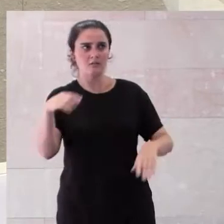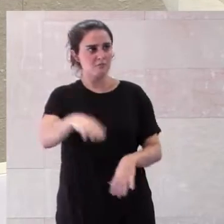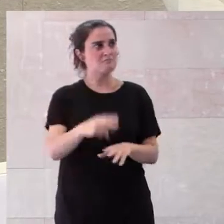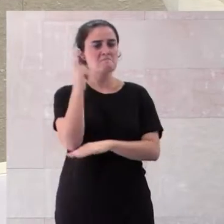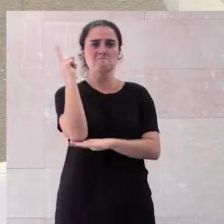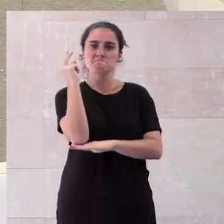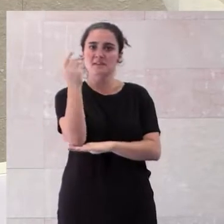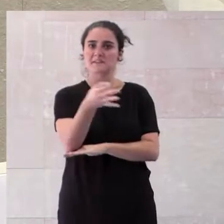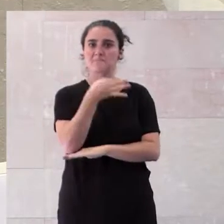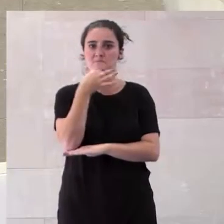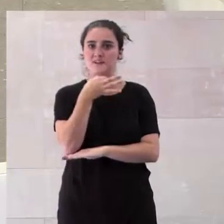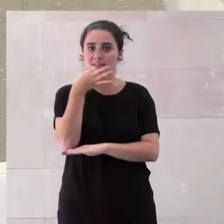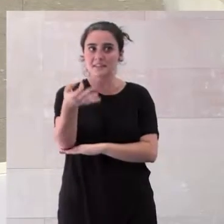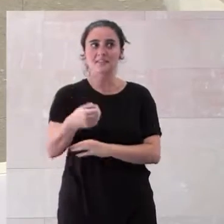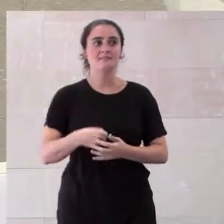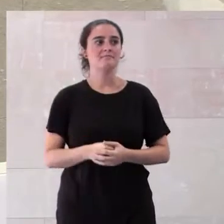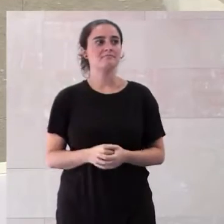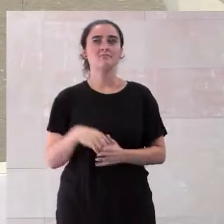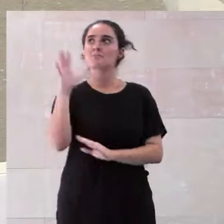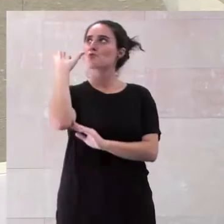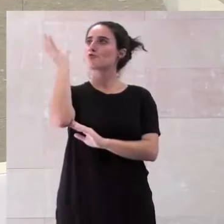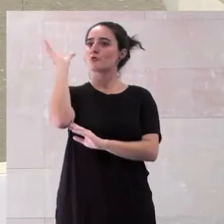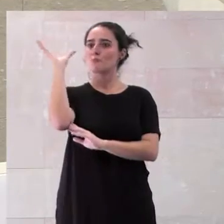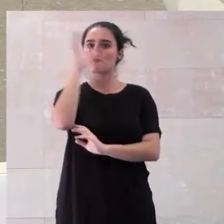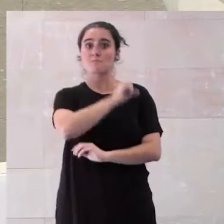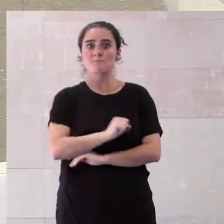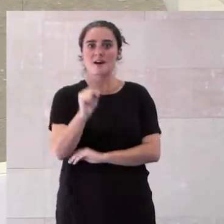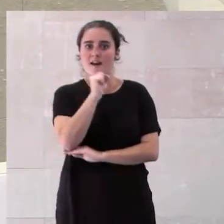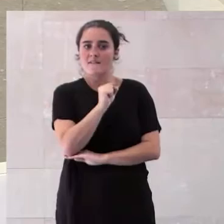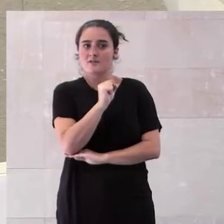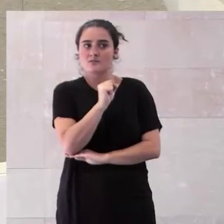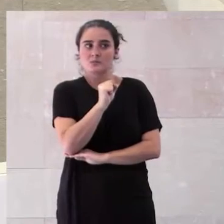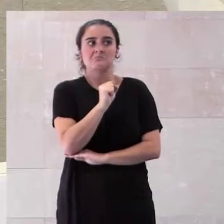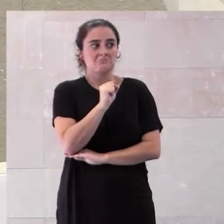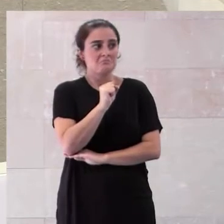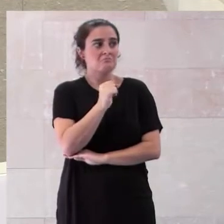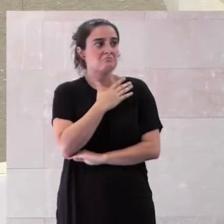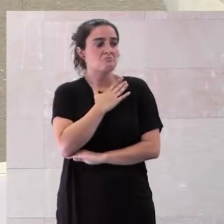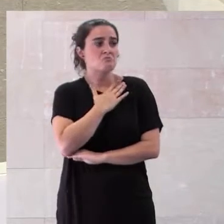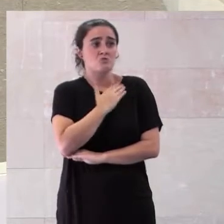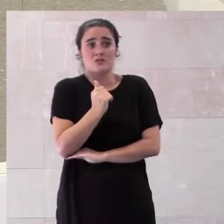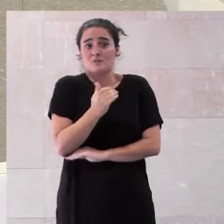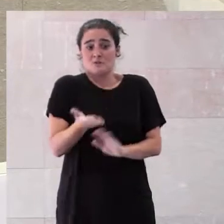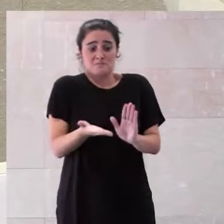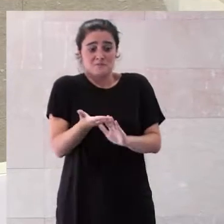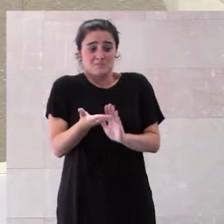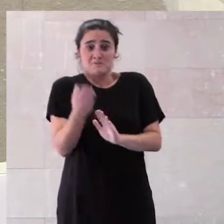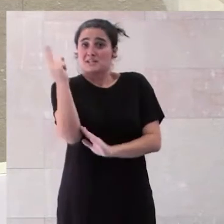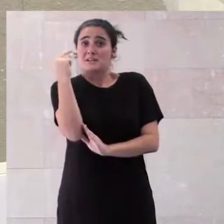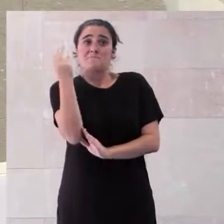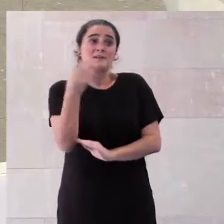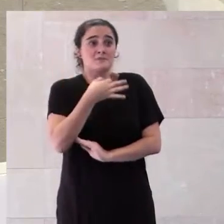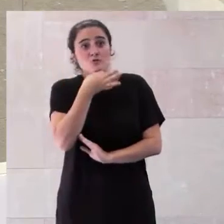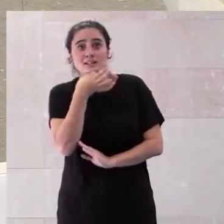tarde, con un tiempo maravilloso, probablemente, si no el último de los últimos viernes por la tarde, con buen